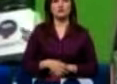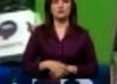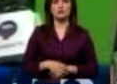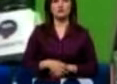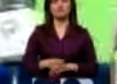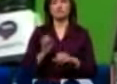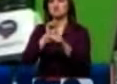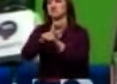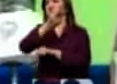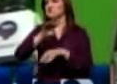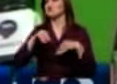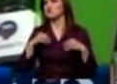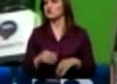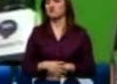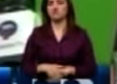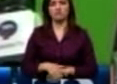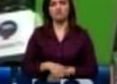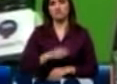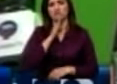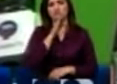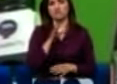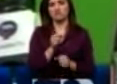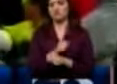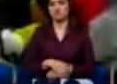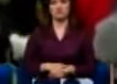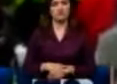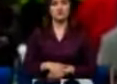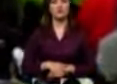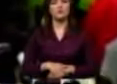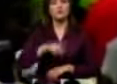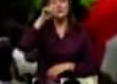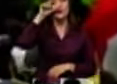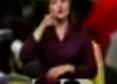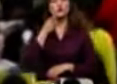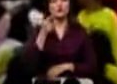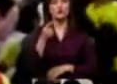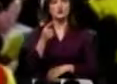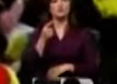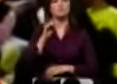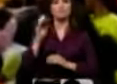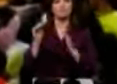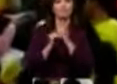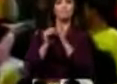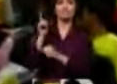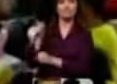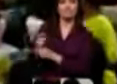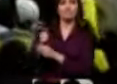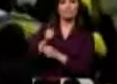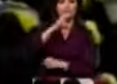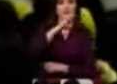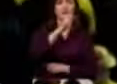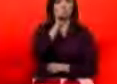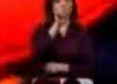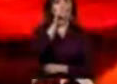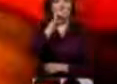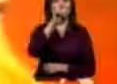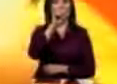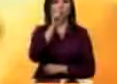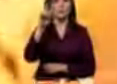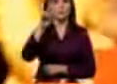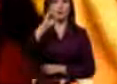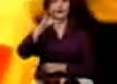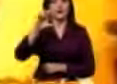lo rechaza contundentemente, como siempre lo hemos hecho. Guillermo Lasso hace además una dura acusación directa a Carlos Villacís, presidente de la